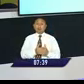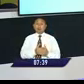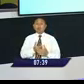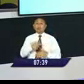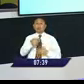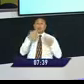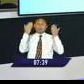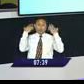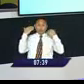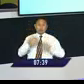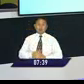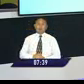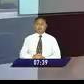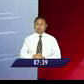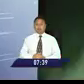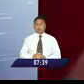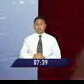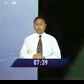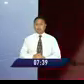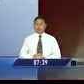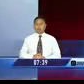Guayaquil.